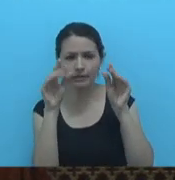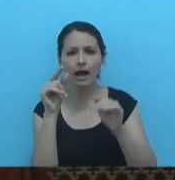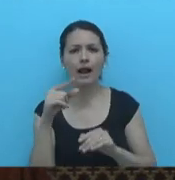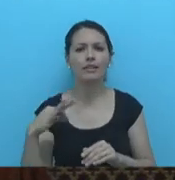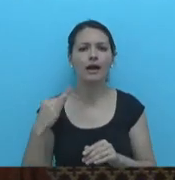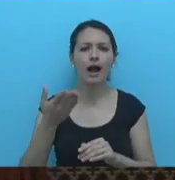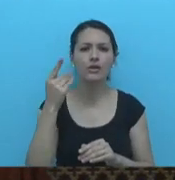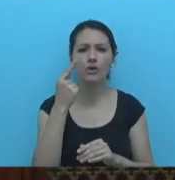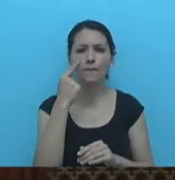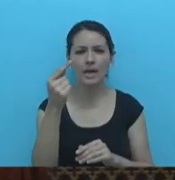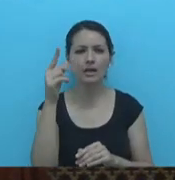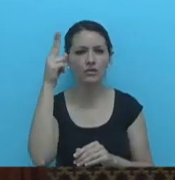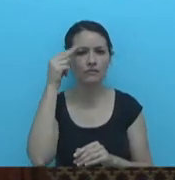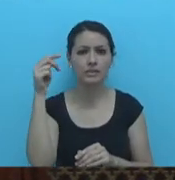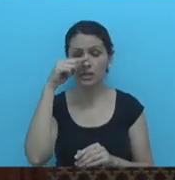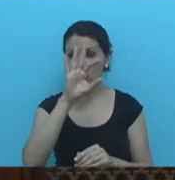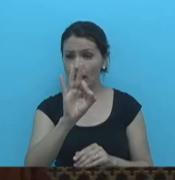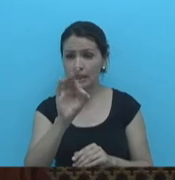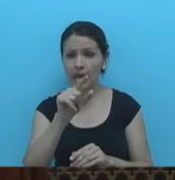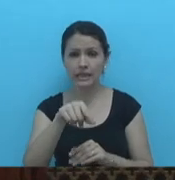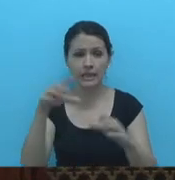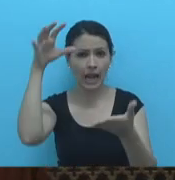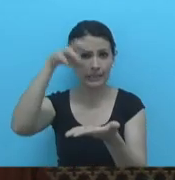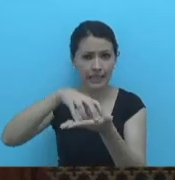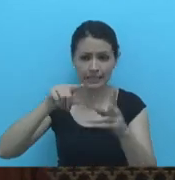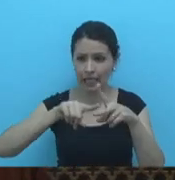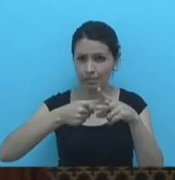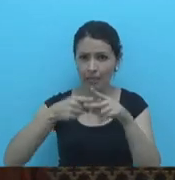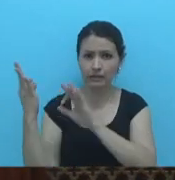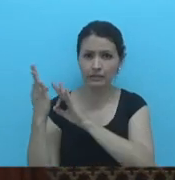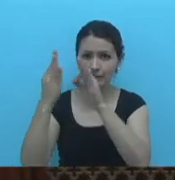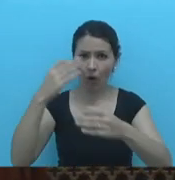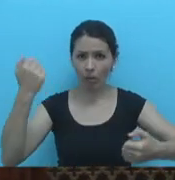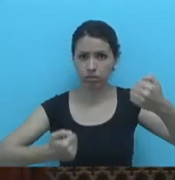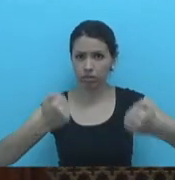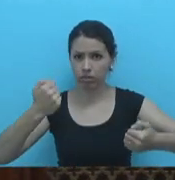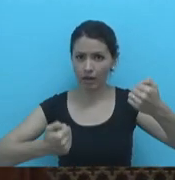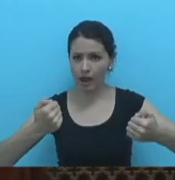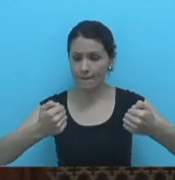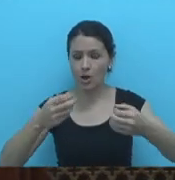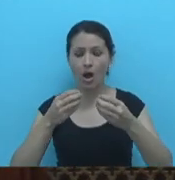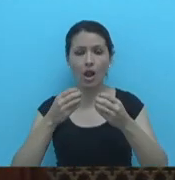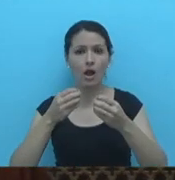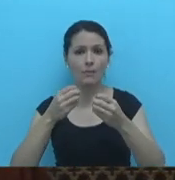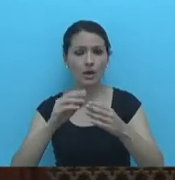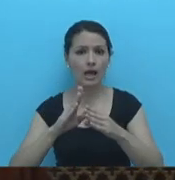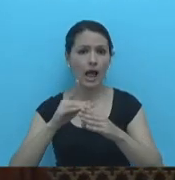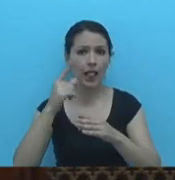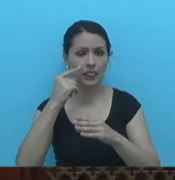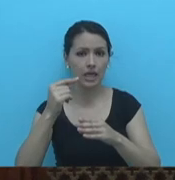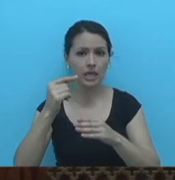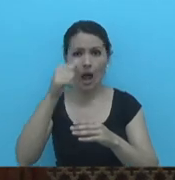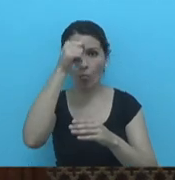llegó al taller un camión Ford con motor Perkins a fin de calibrar las gomas, pues el domingo debían llevar los jugadores de fútbol a